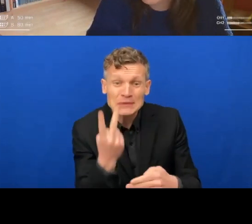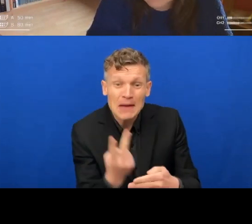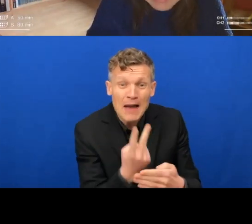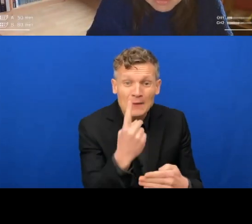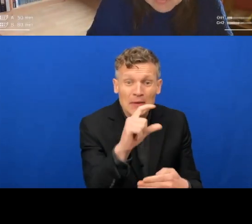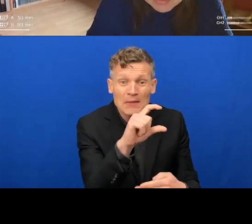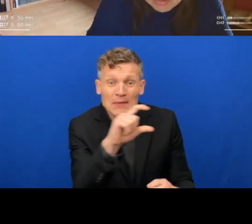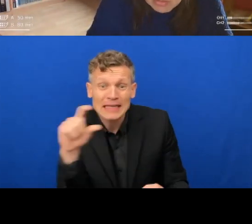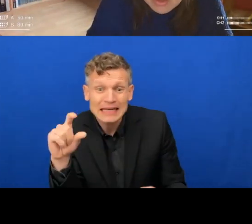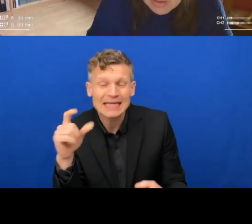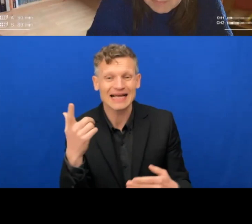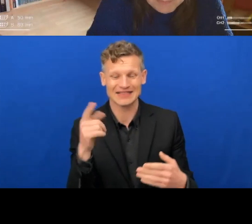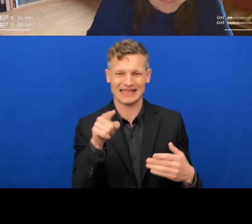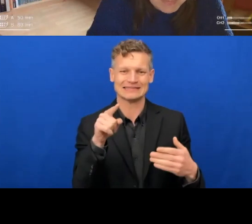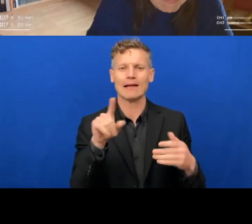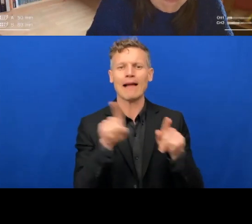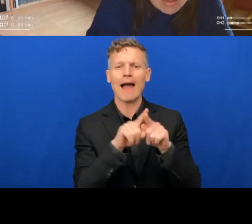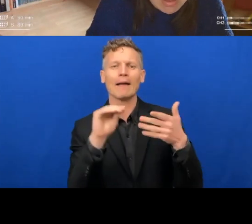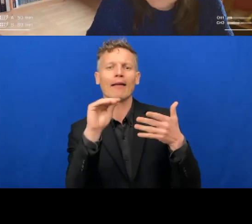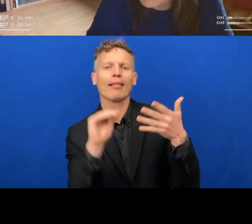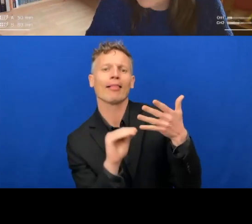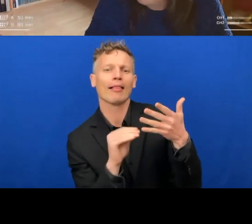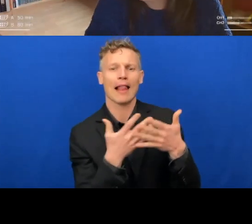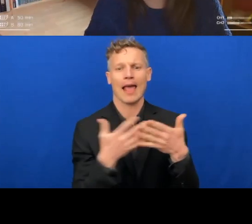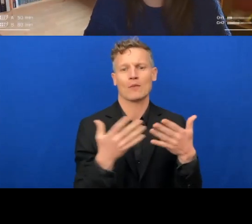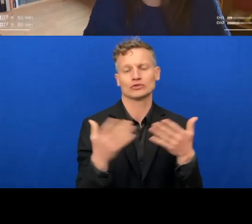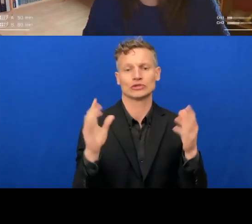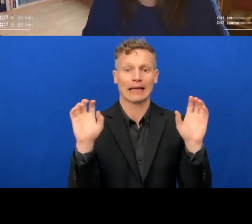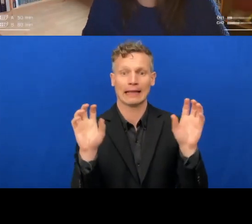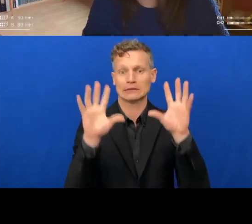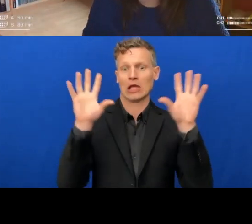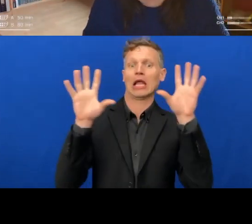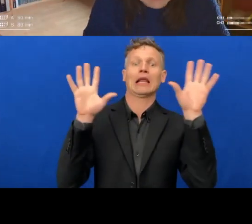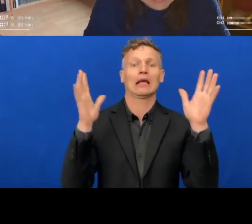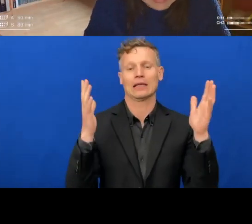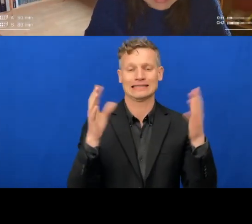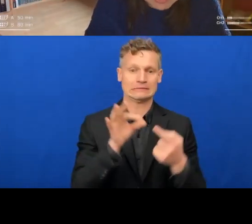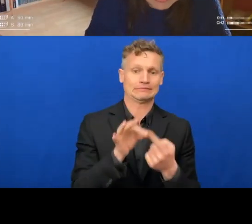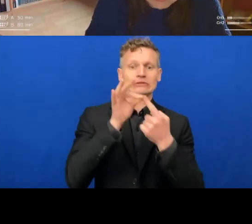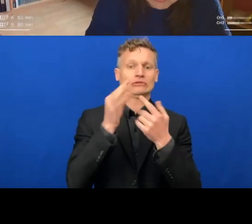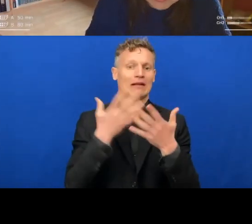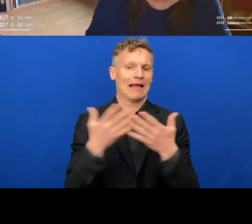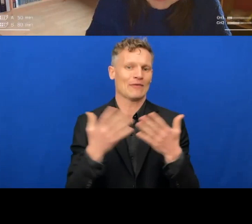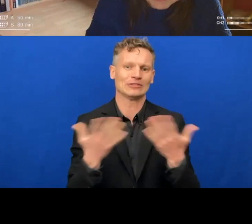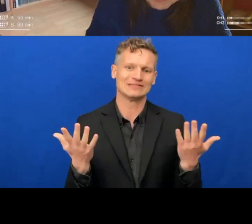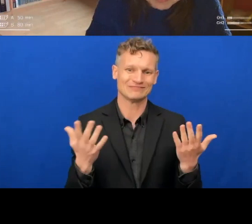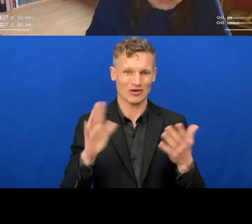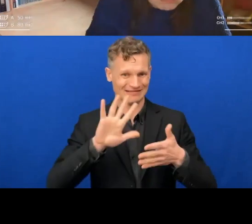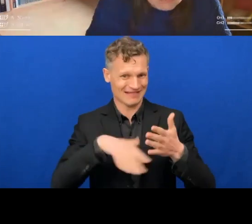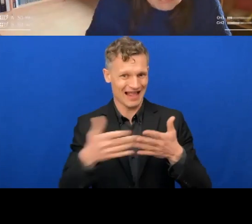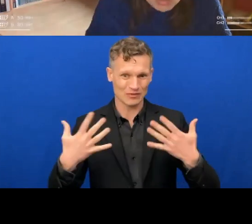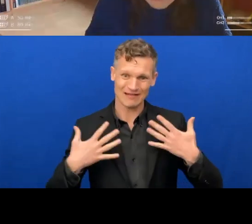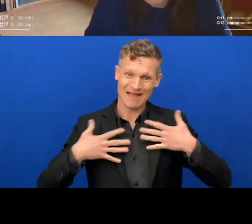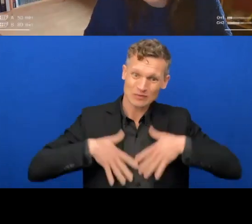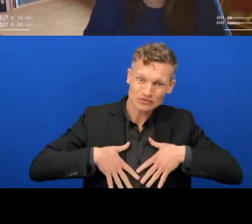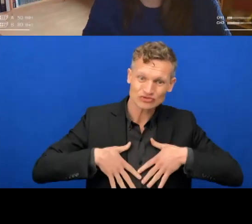limitado de créditos y de horas en aula para lenguas exóticas y sobre